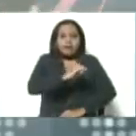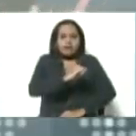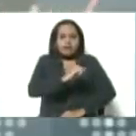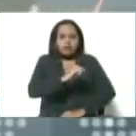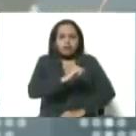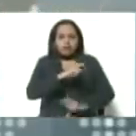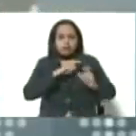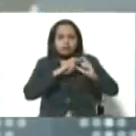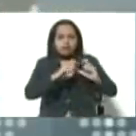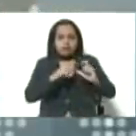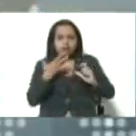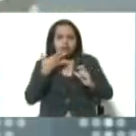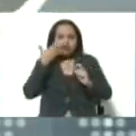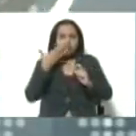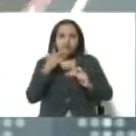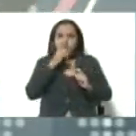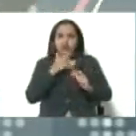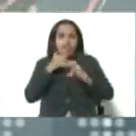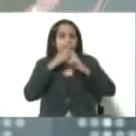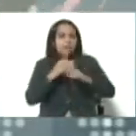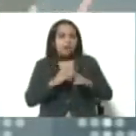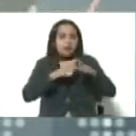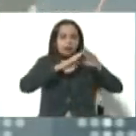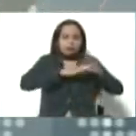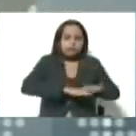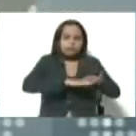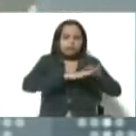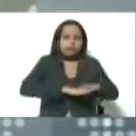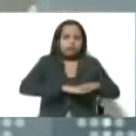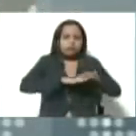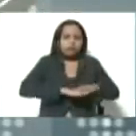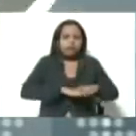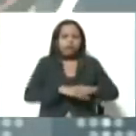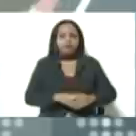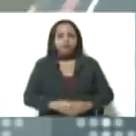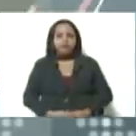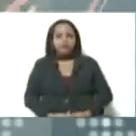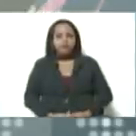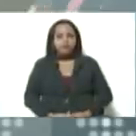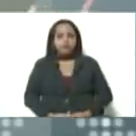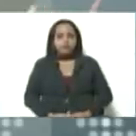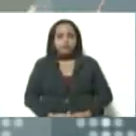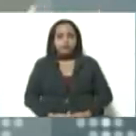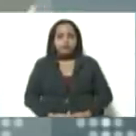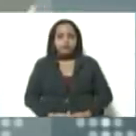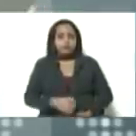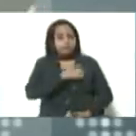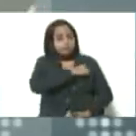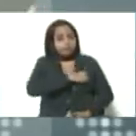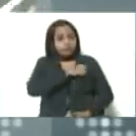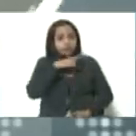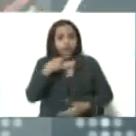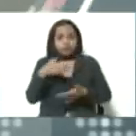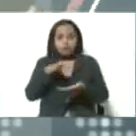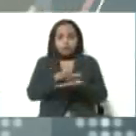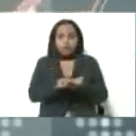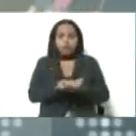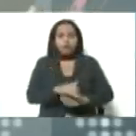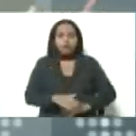cardiorrespiratorio que no respondió a la reanimación cardiopulmonar lamentablemente él falleció